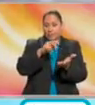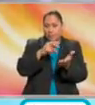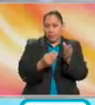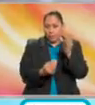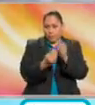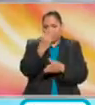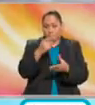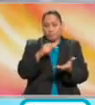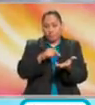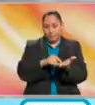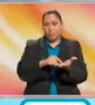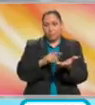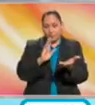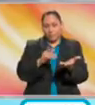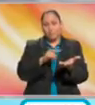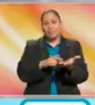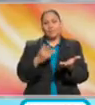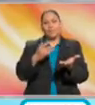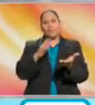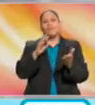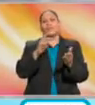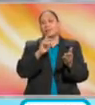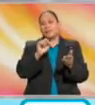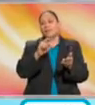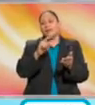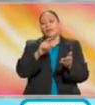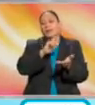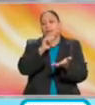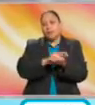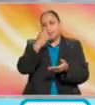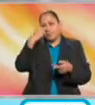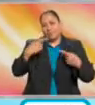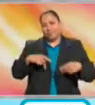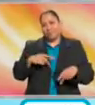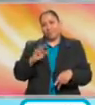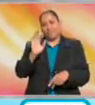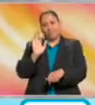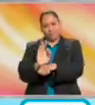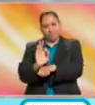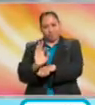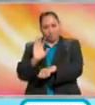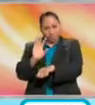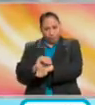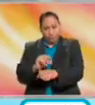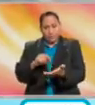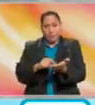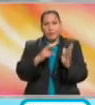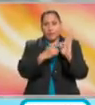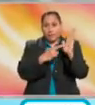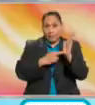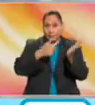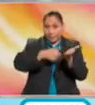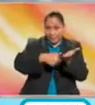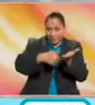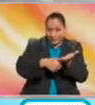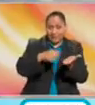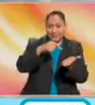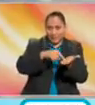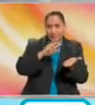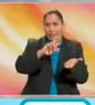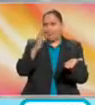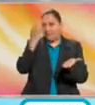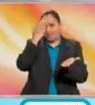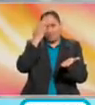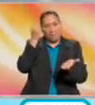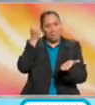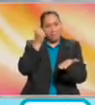tenemos establecido la reforma anterior al Código Civil y ya está en el registro civil, ya está plenamente